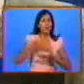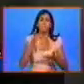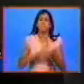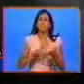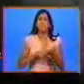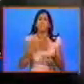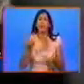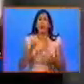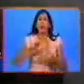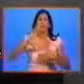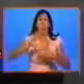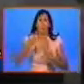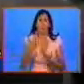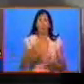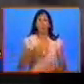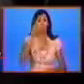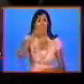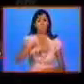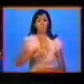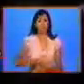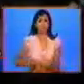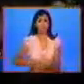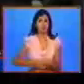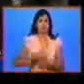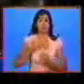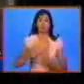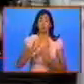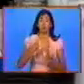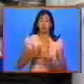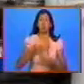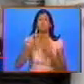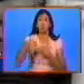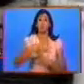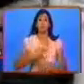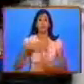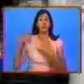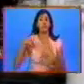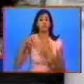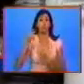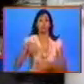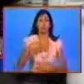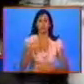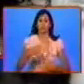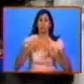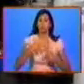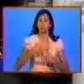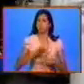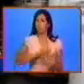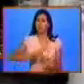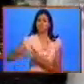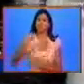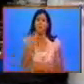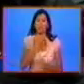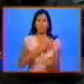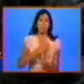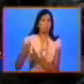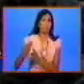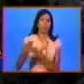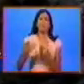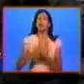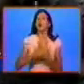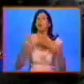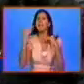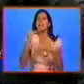del continente. Personaje que con su temperamento voluntarioso y su capacidad luchadora, dejando de lado sus enfermedades y